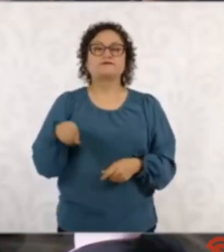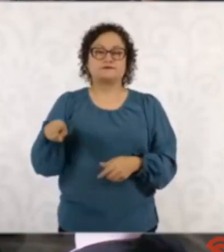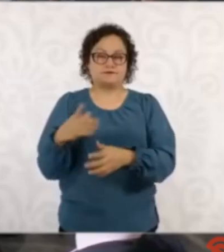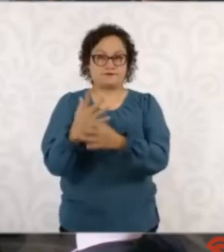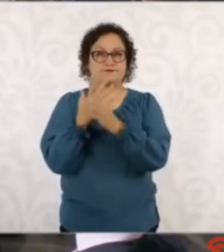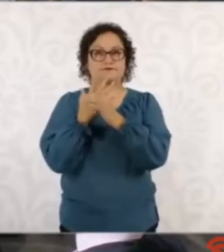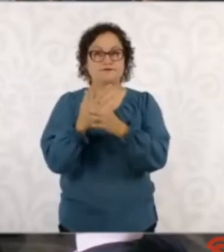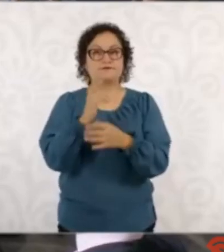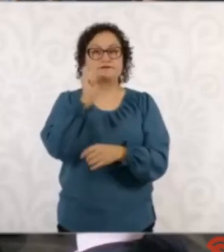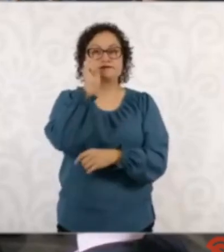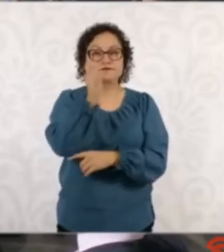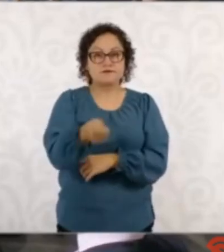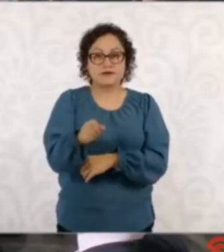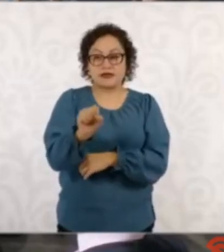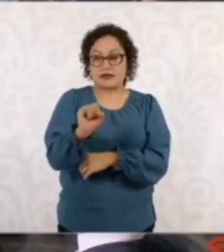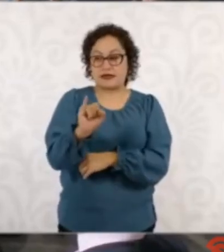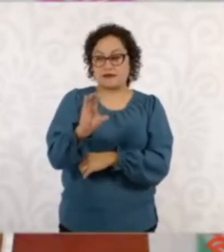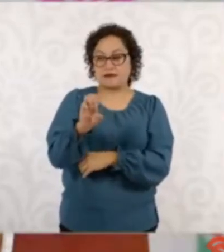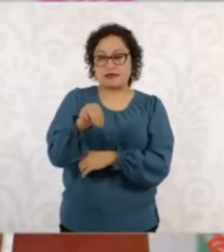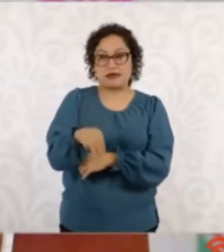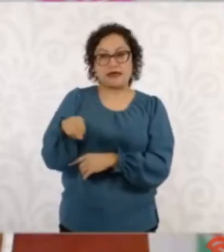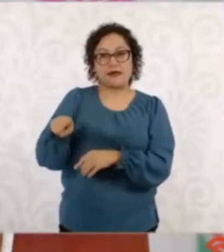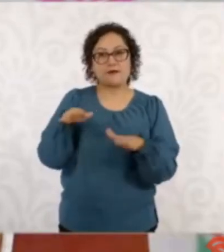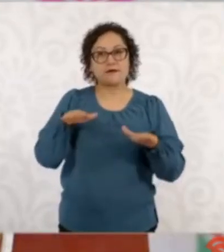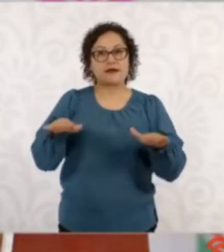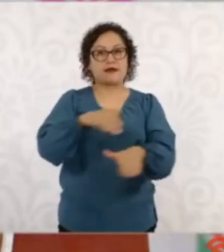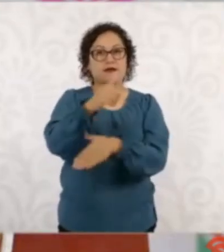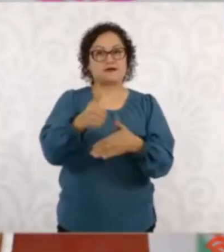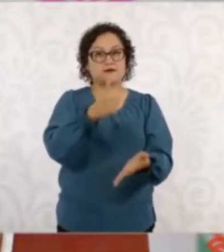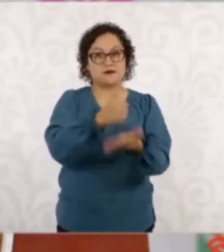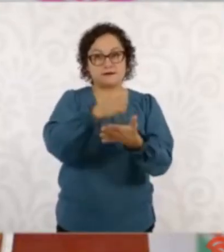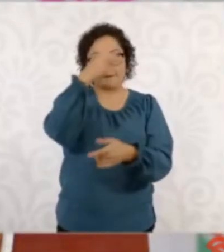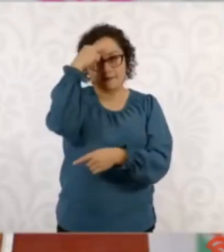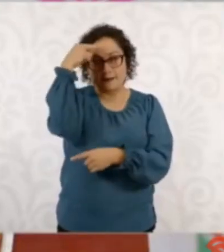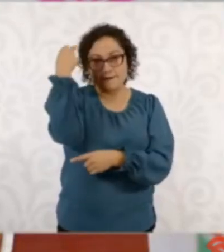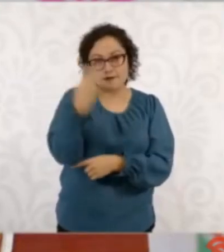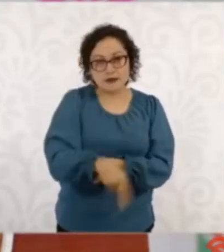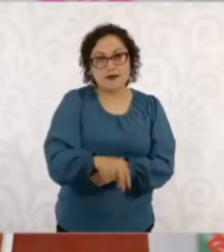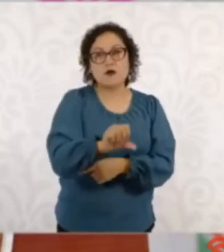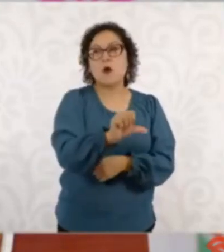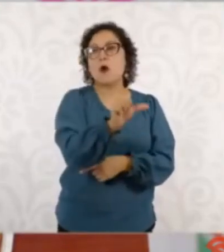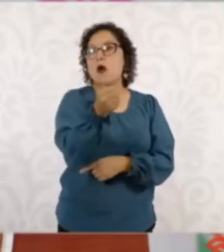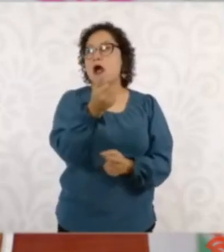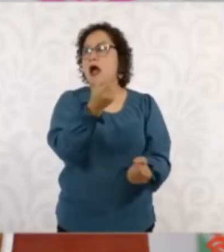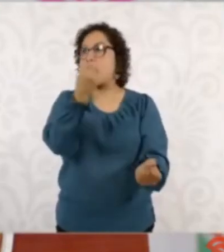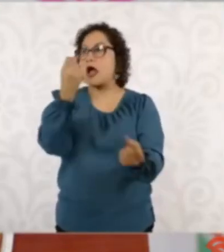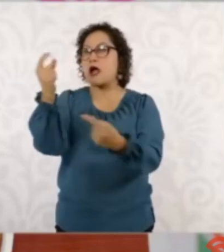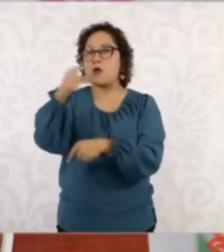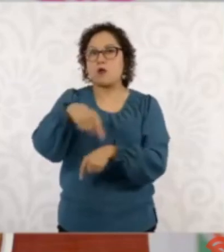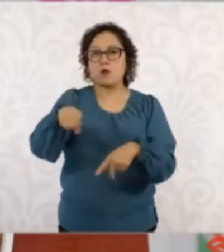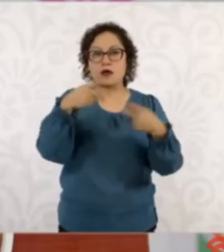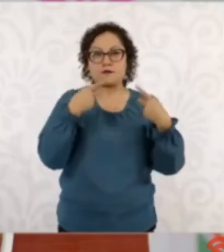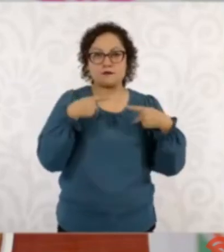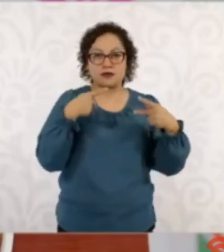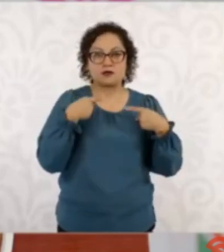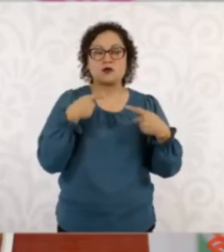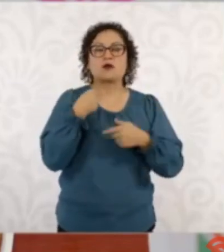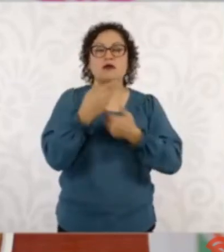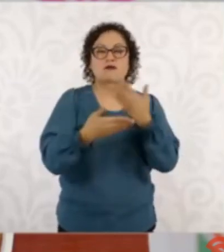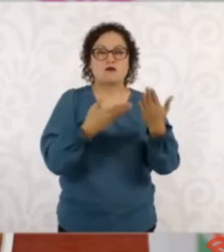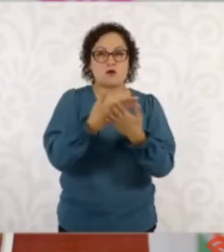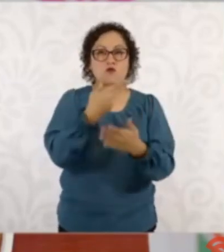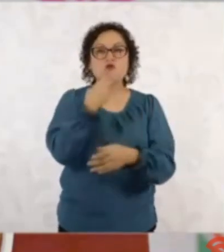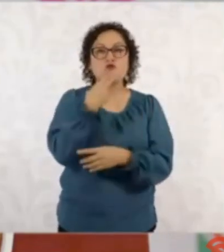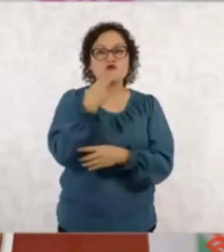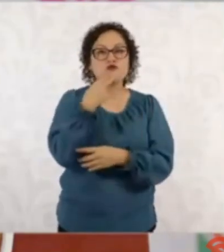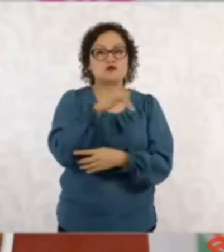Aeropuerto Internacional de la Ciudad de México, para las operaciones de los concesionarios y permisionarios que proporcionan al servicio público de transporte